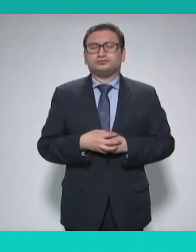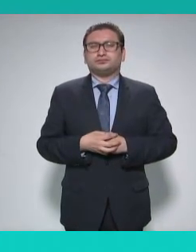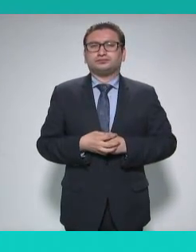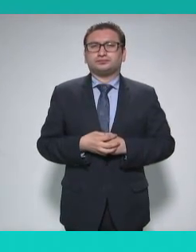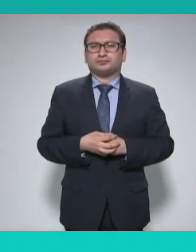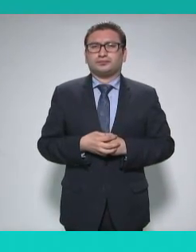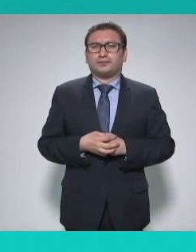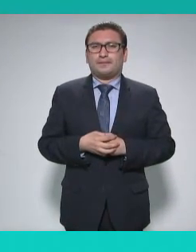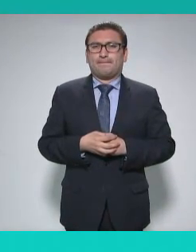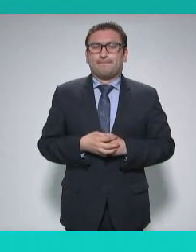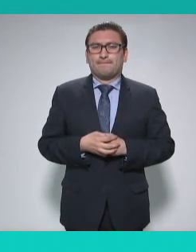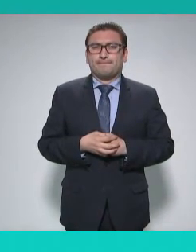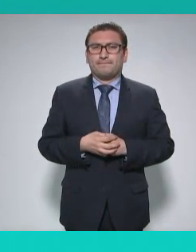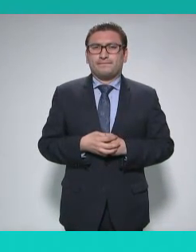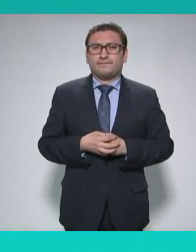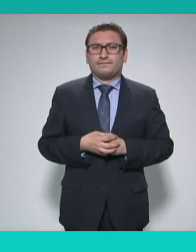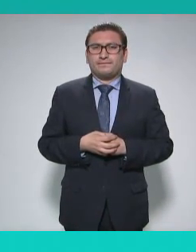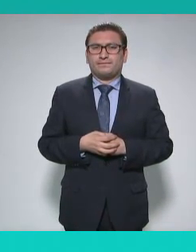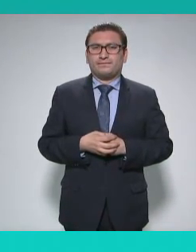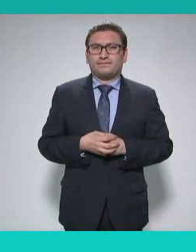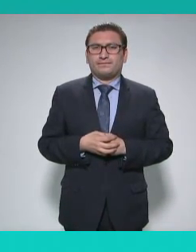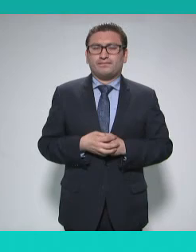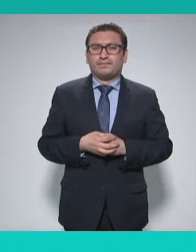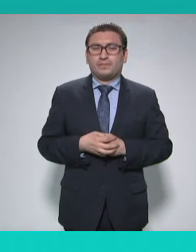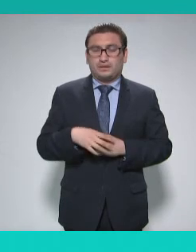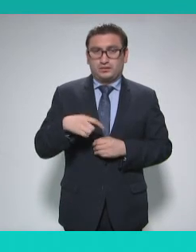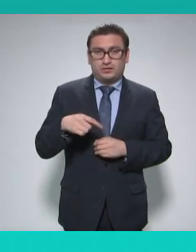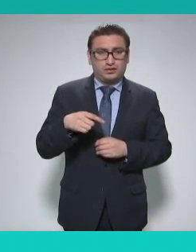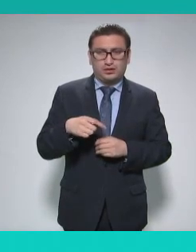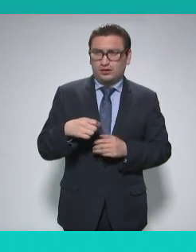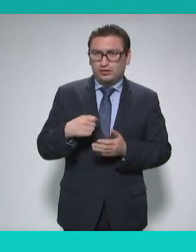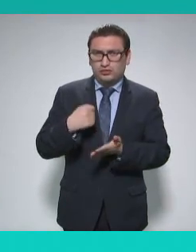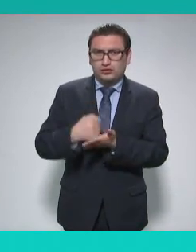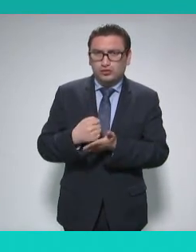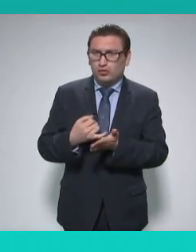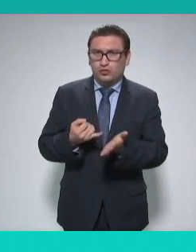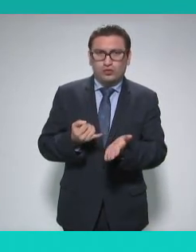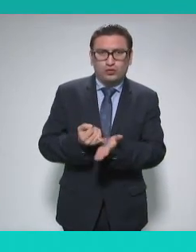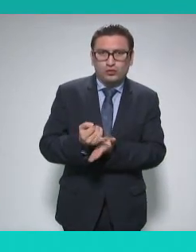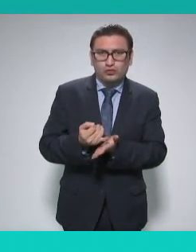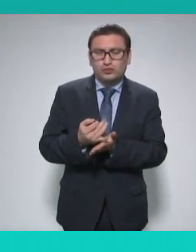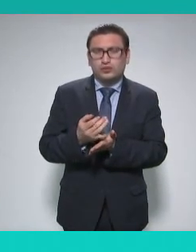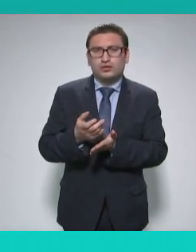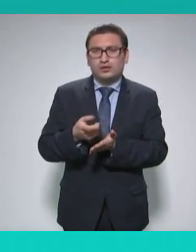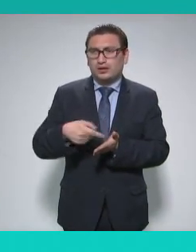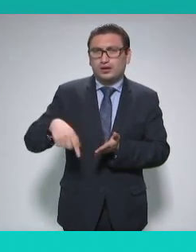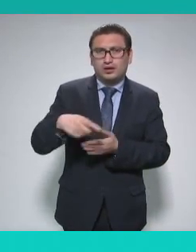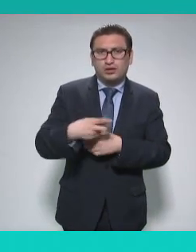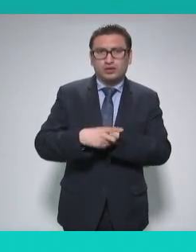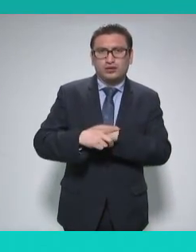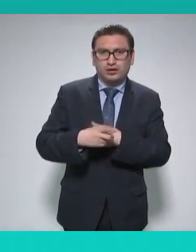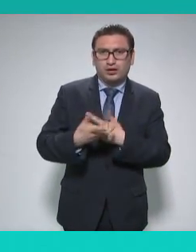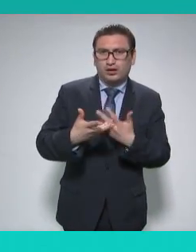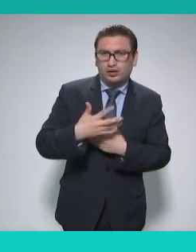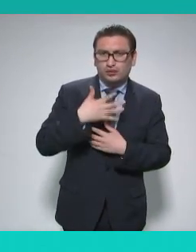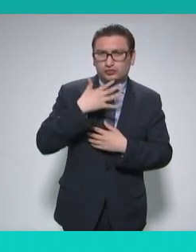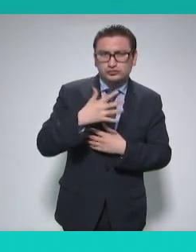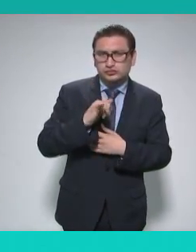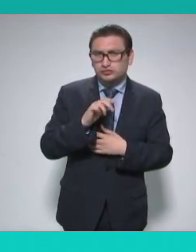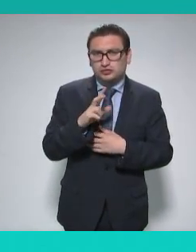establecer acreditar o decidir si se han cometido o no los delitos de hechos de corrupción